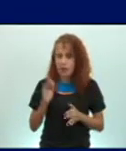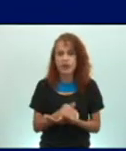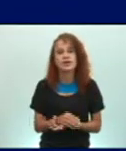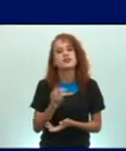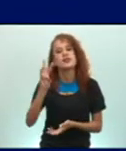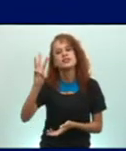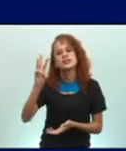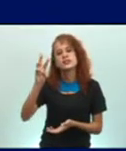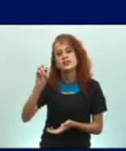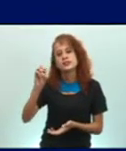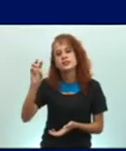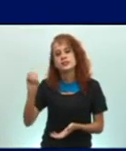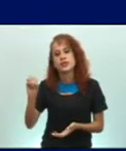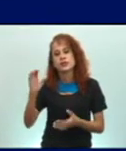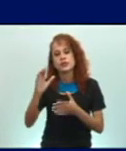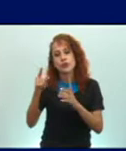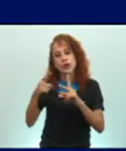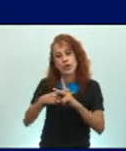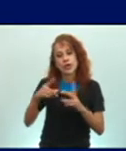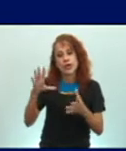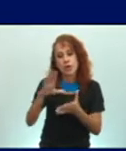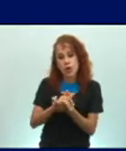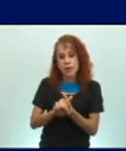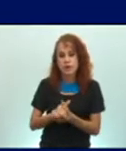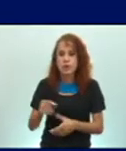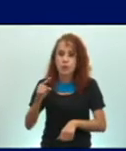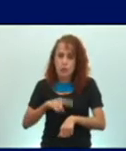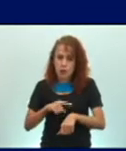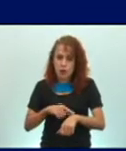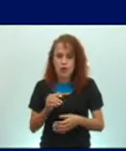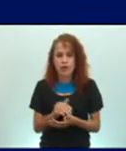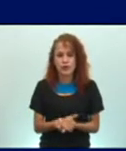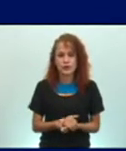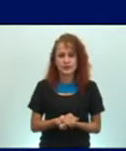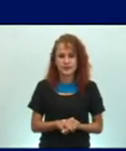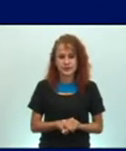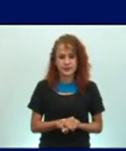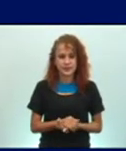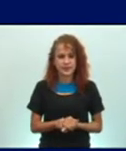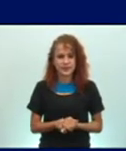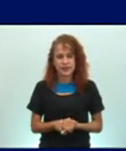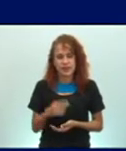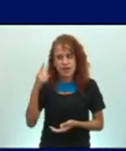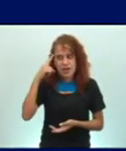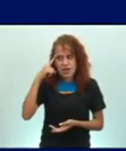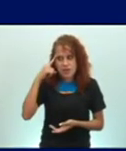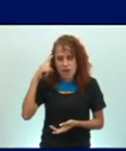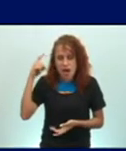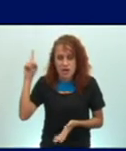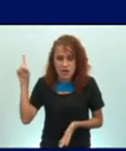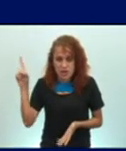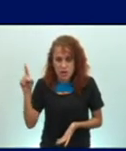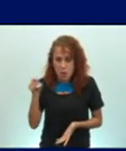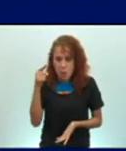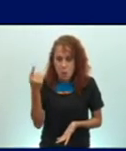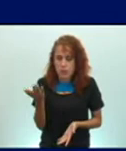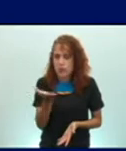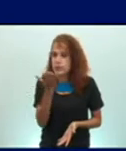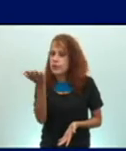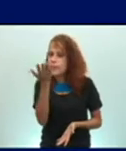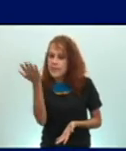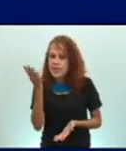300 kilómetros por hora de manera sostenida y con rachas superiores a esto. Imaginen un